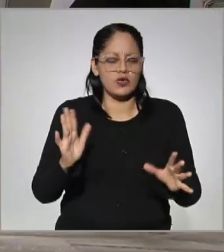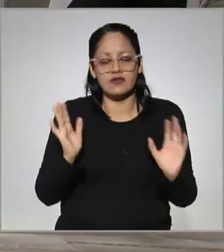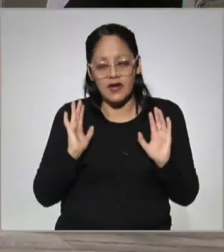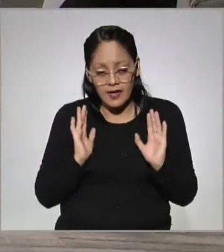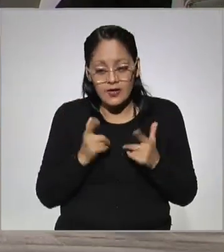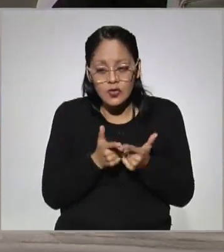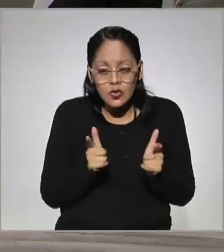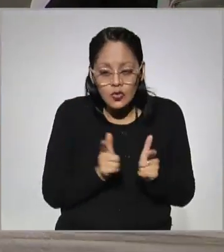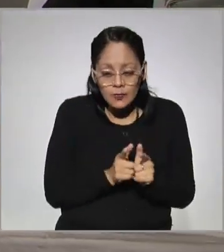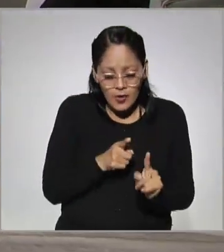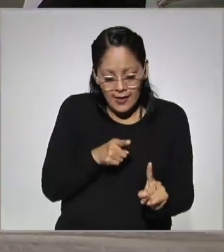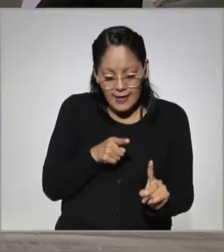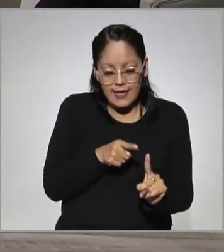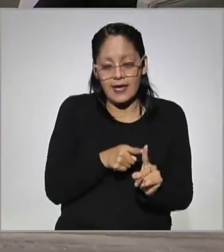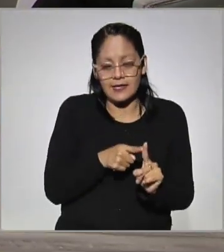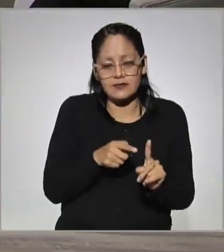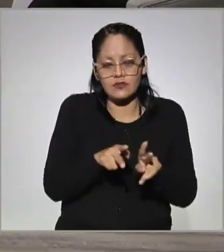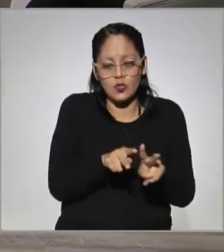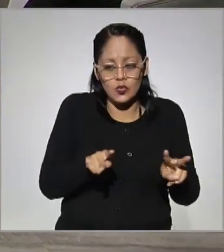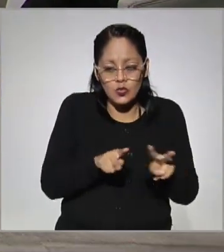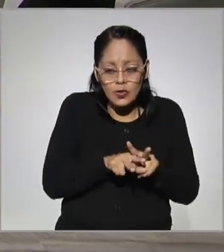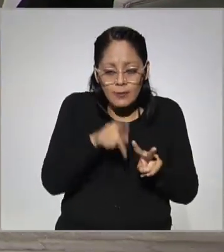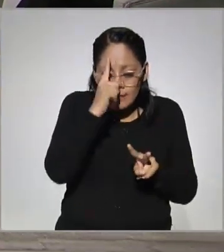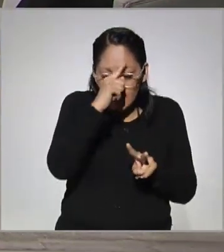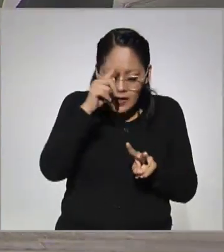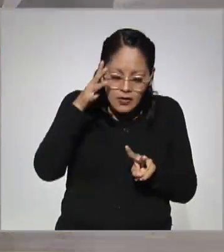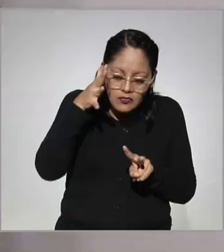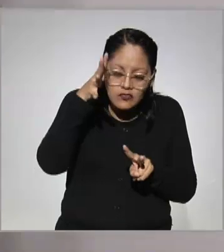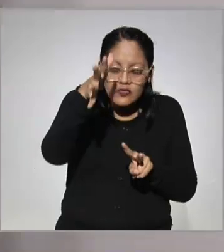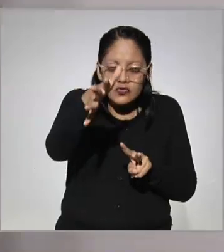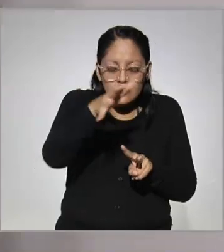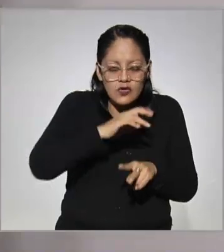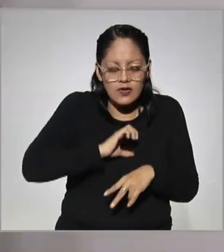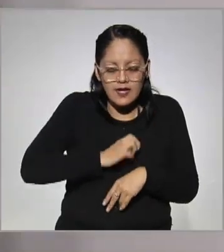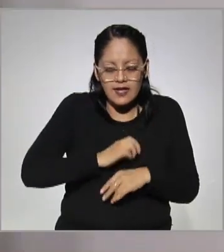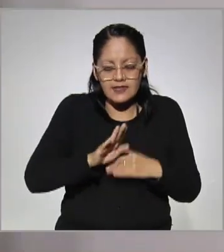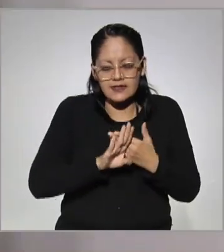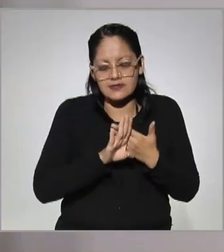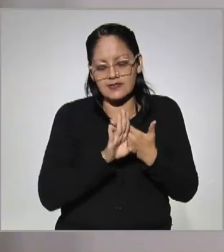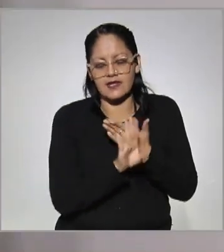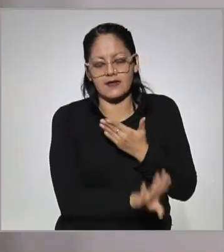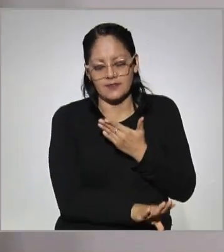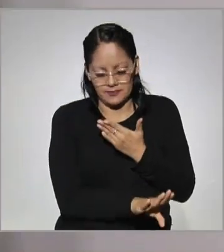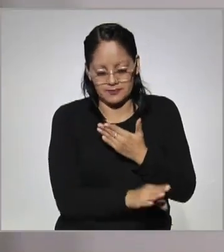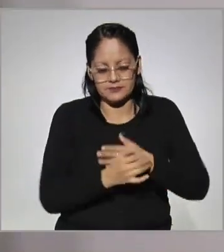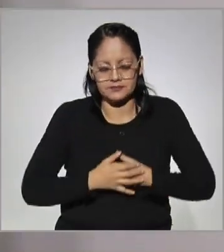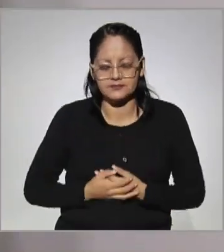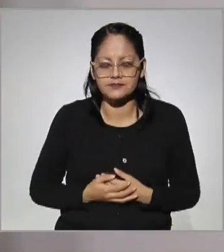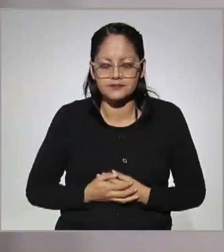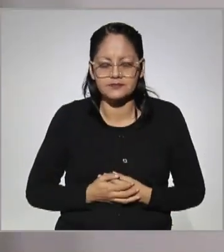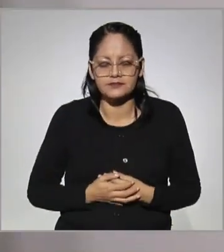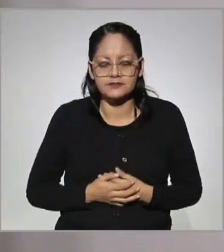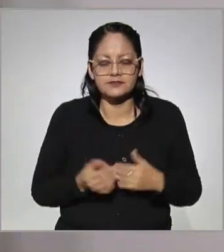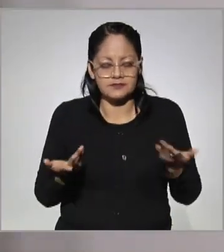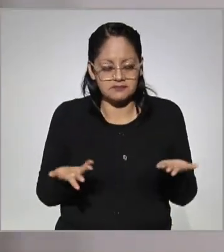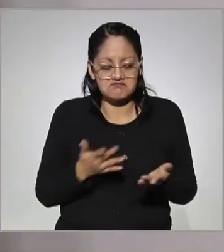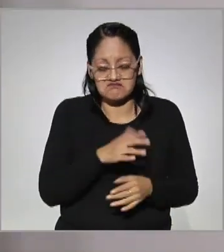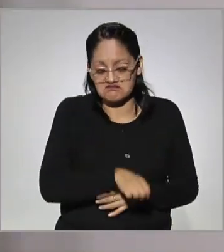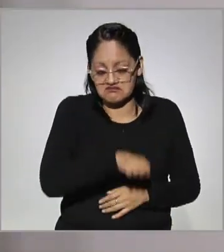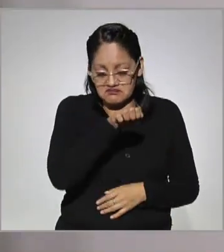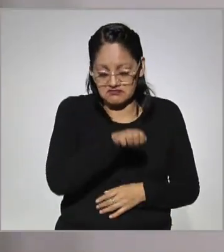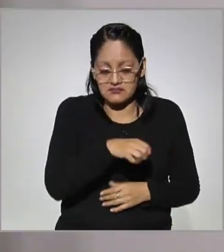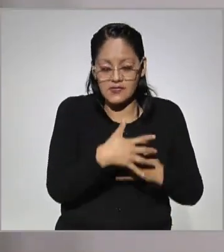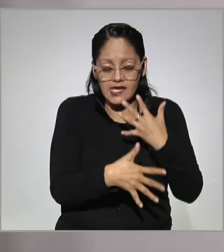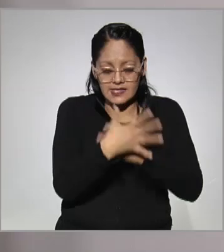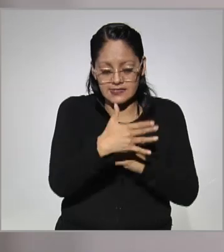grupo, porque es nuestro grupo vulnerable a futuro para cáncer cervicuterino con la intención de disminuir el cáncer. A esas edades de 15